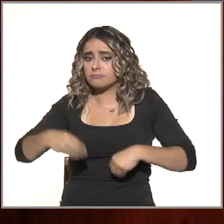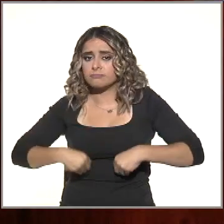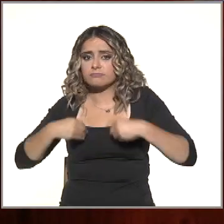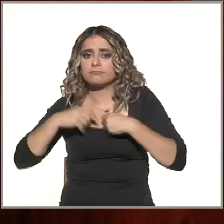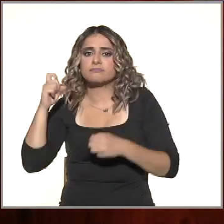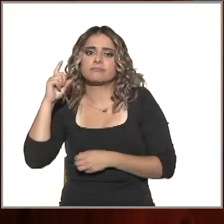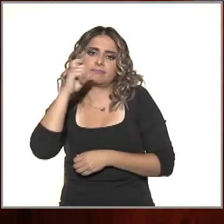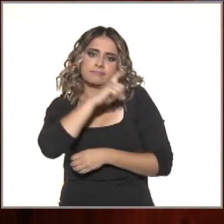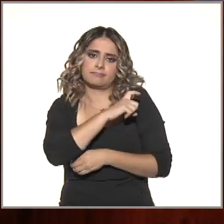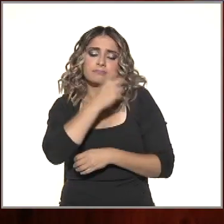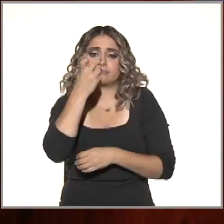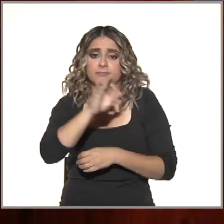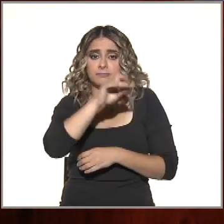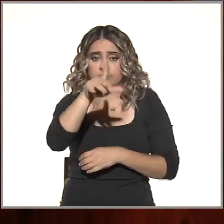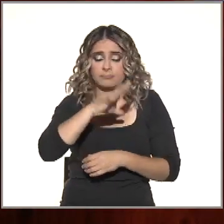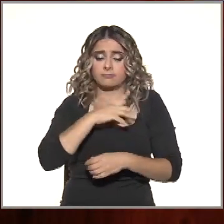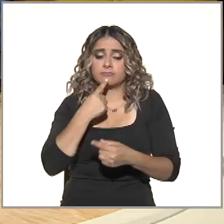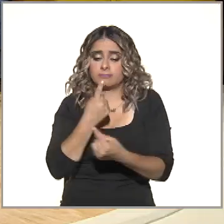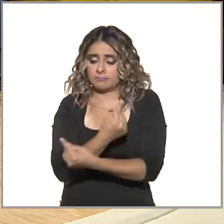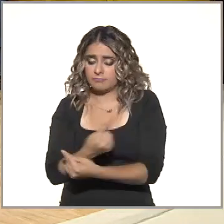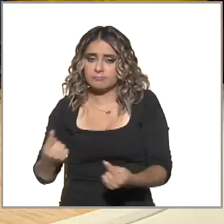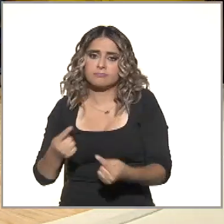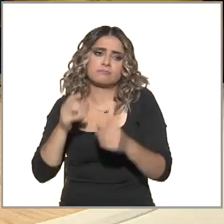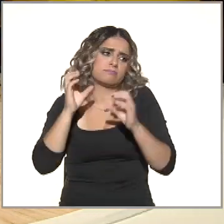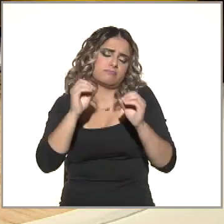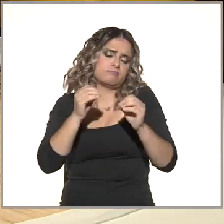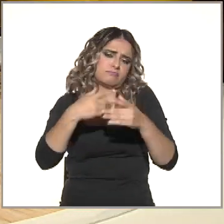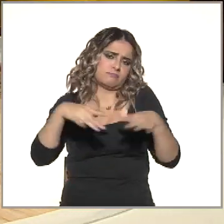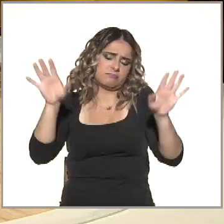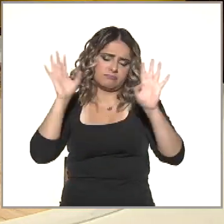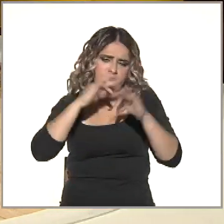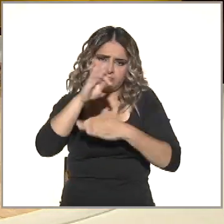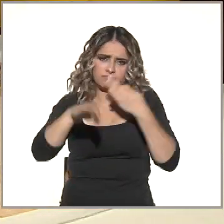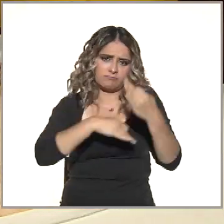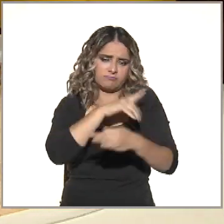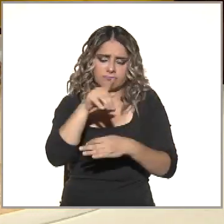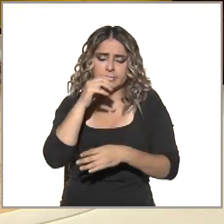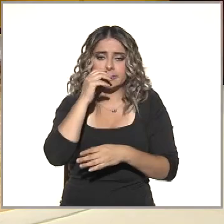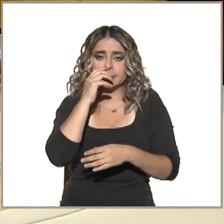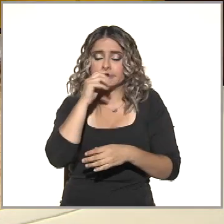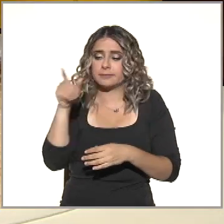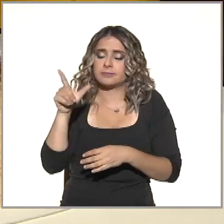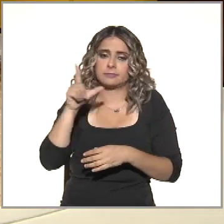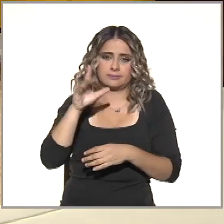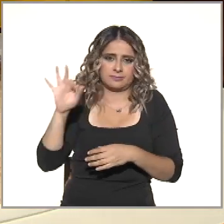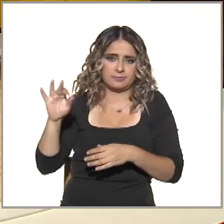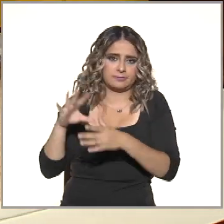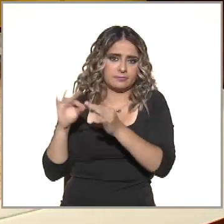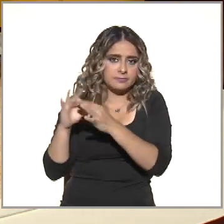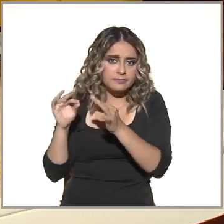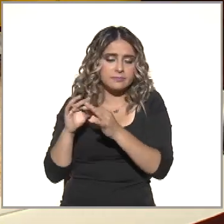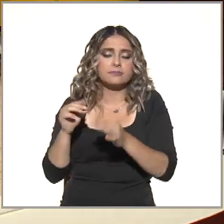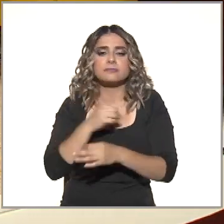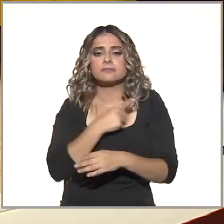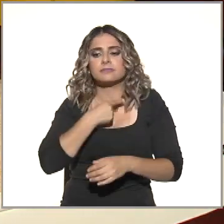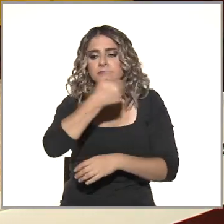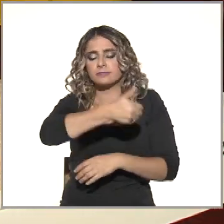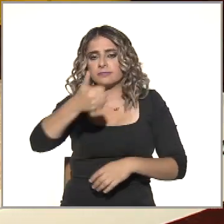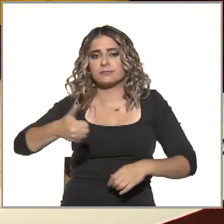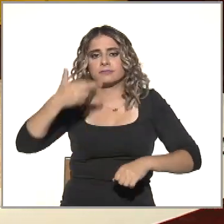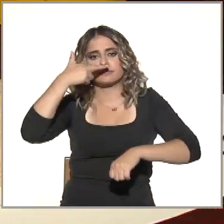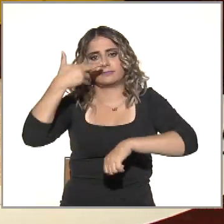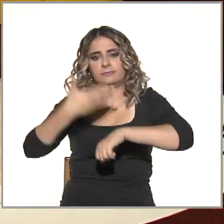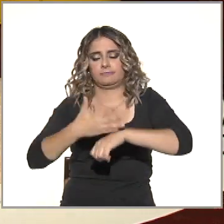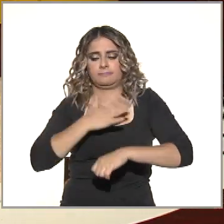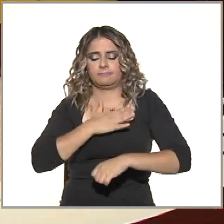tu cargo menores y en general, ¿no? O sea, dice Luis Fernando y dice muy bien, hay que hacerse responsable de lo que uno